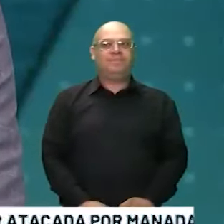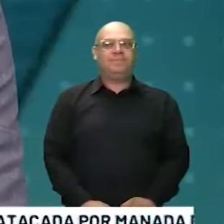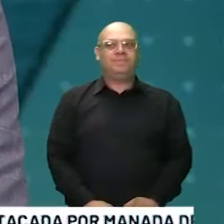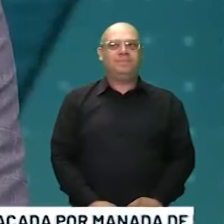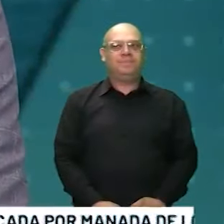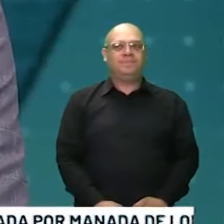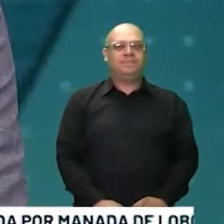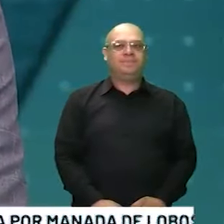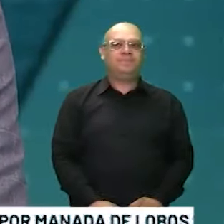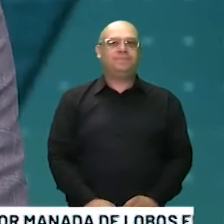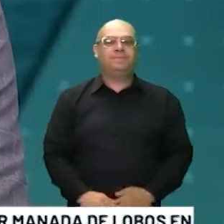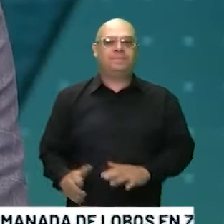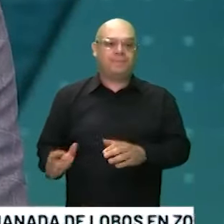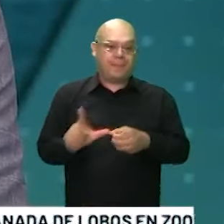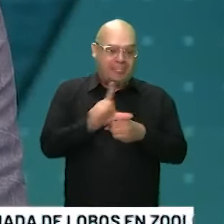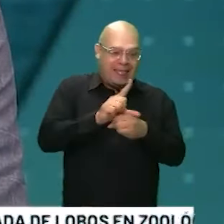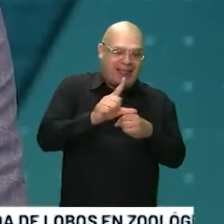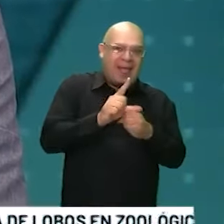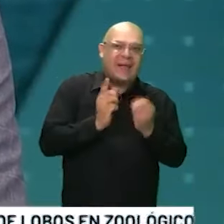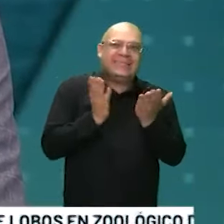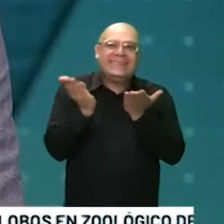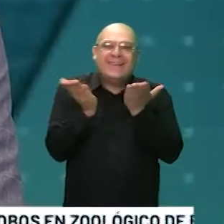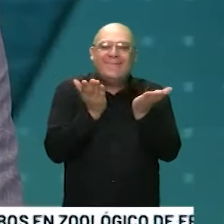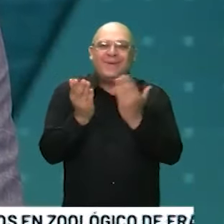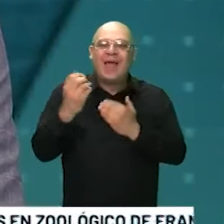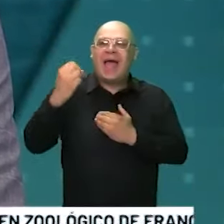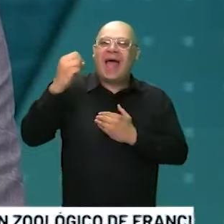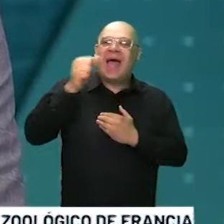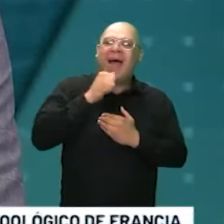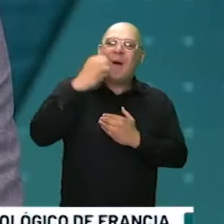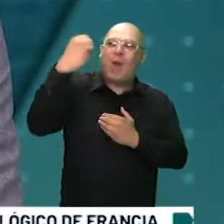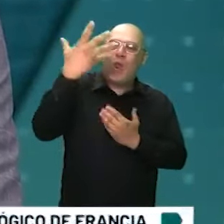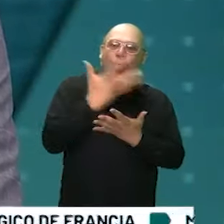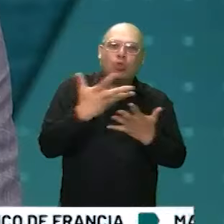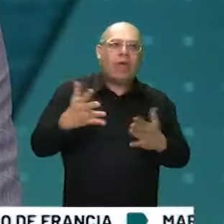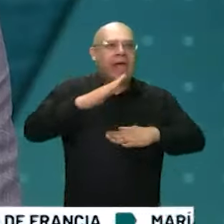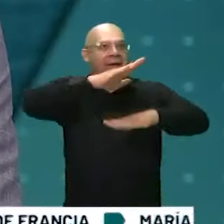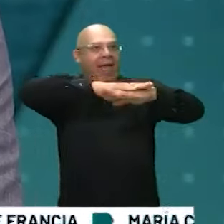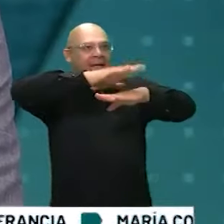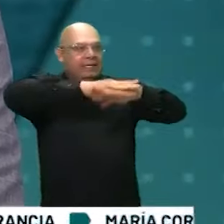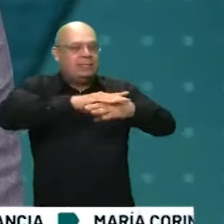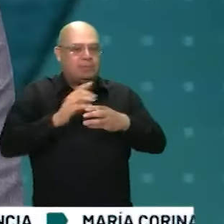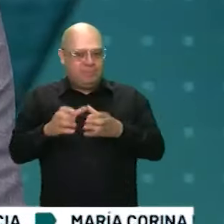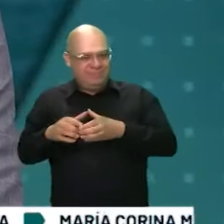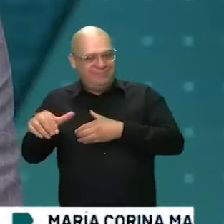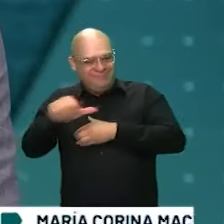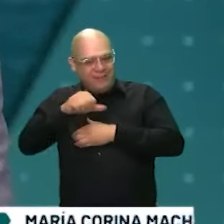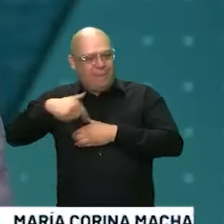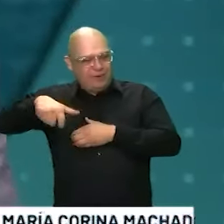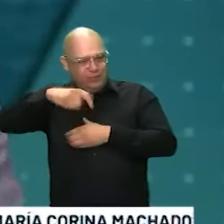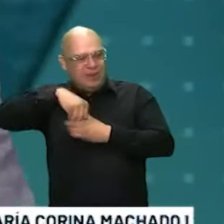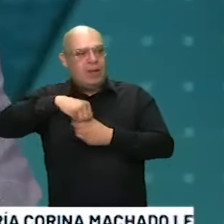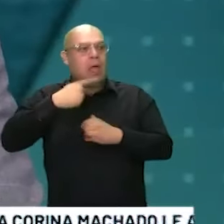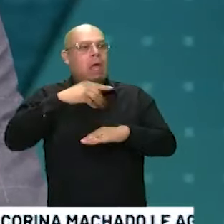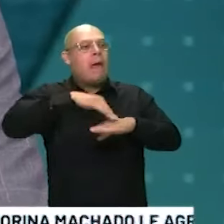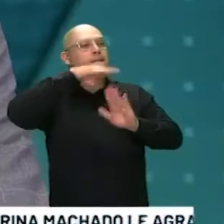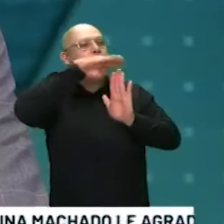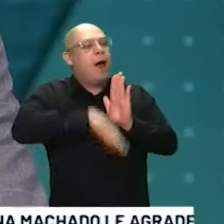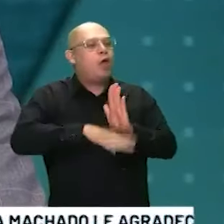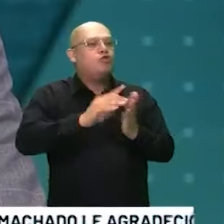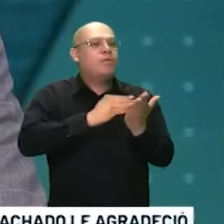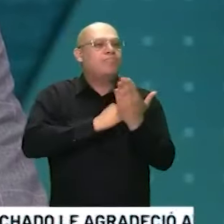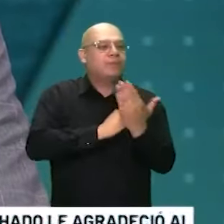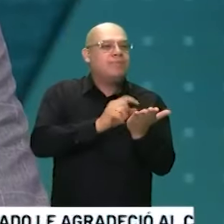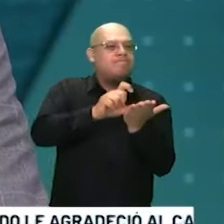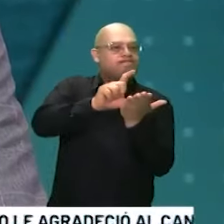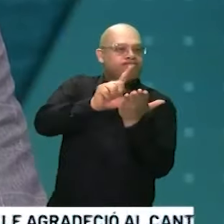La Liga de Usuarios de Servicios Públicos pide celeridad para atender la orden del Gobierno Nacional con el fin de bajar las tarifas de la energía.